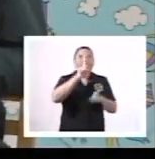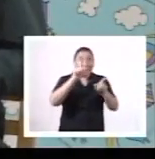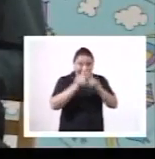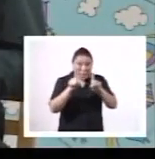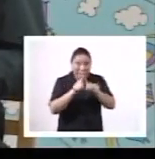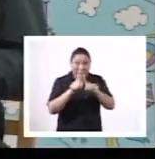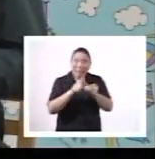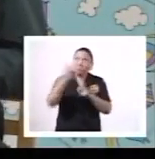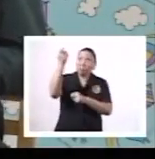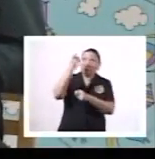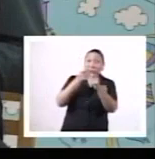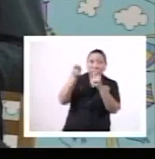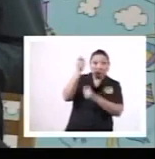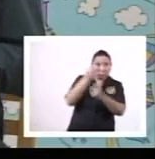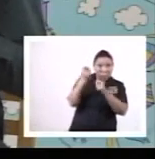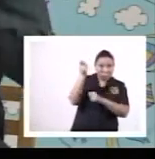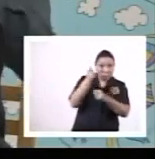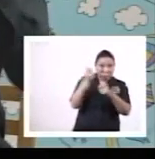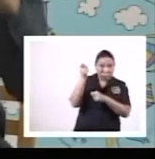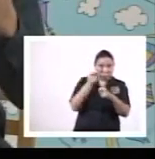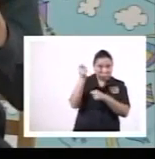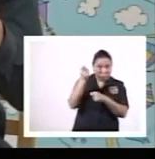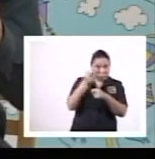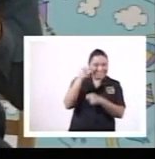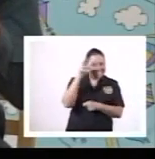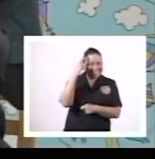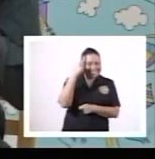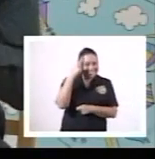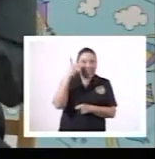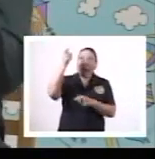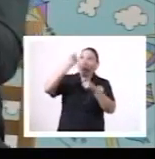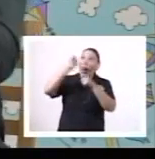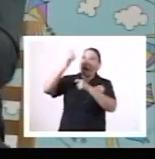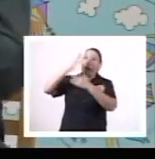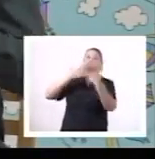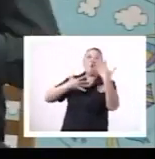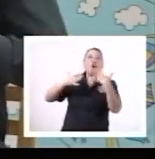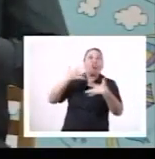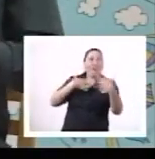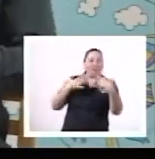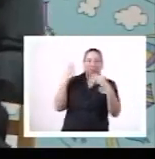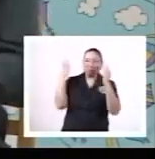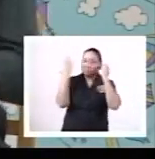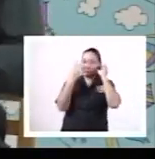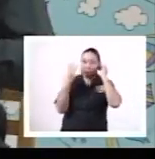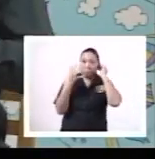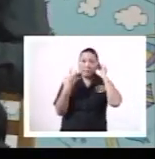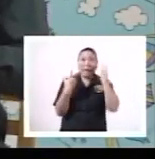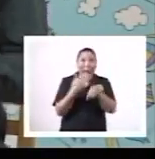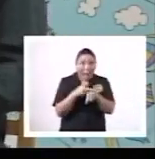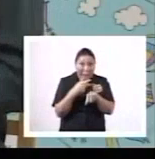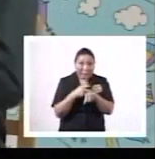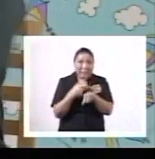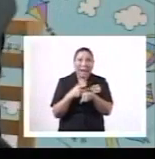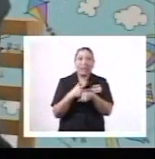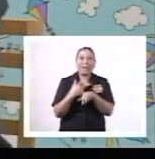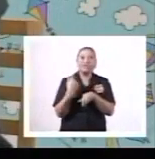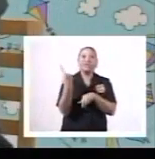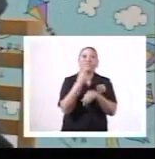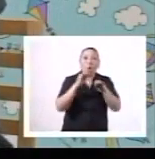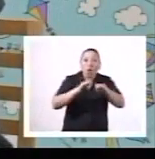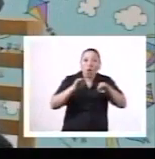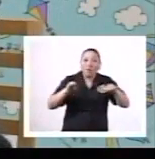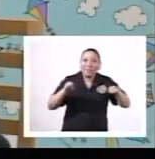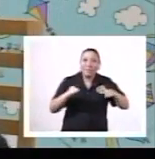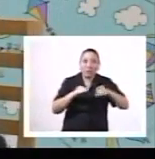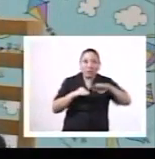llevaban barriletes, de esos barriletes llenos de colores. Y en las tardes, cuando ya el viento estaba más fuerte, se subían a una